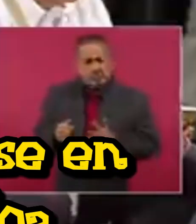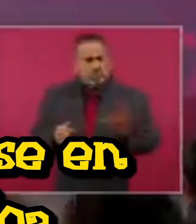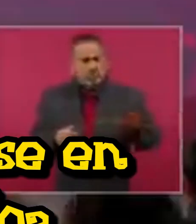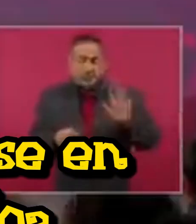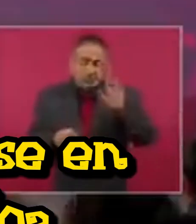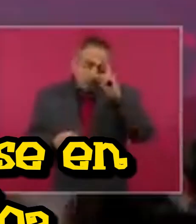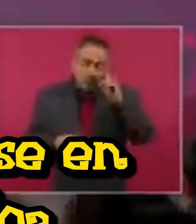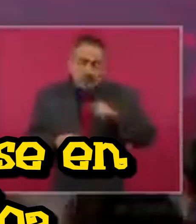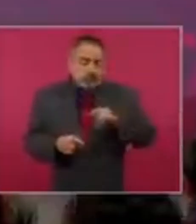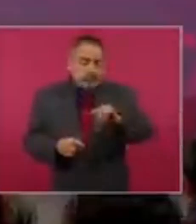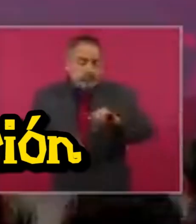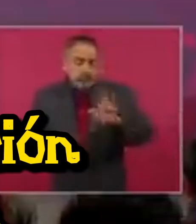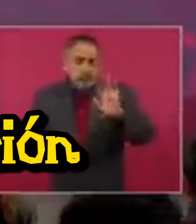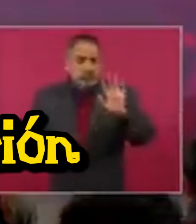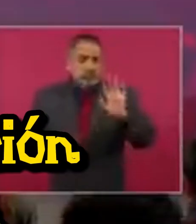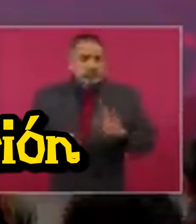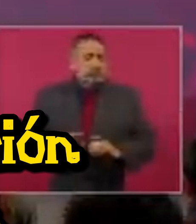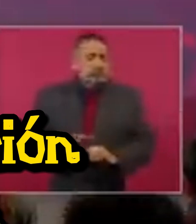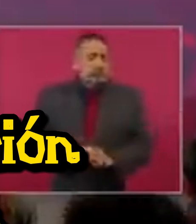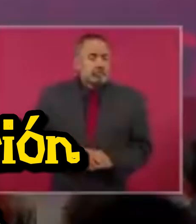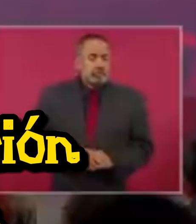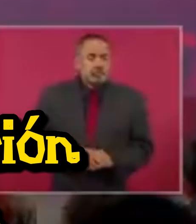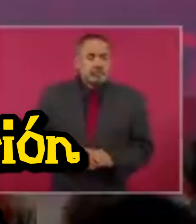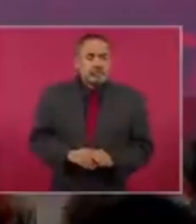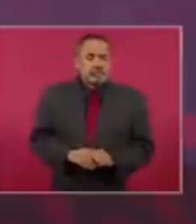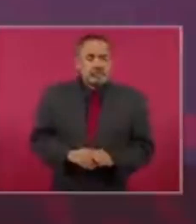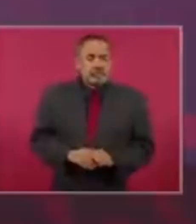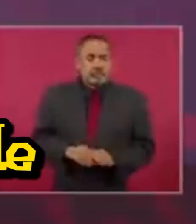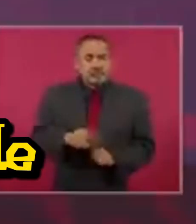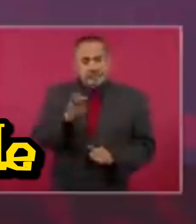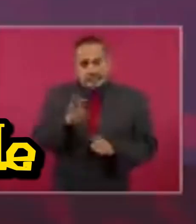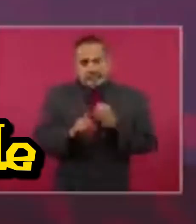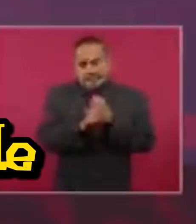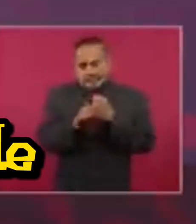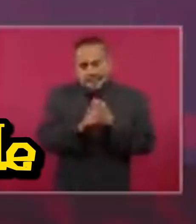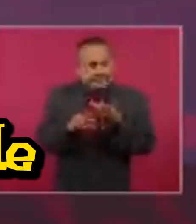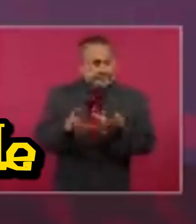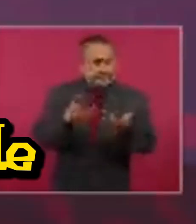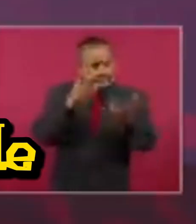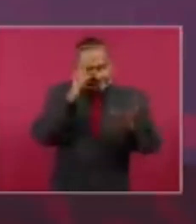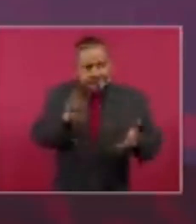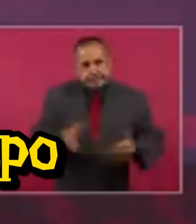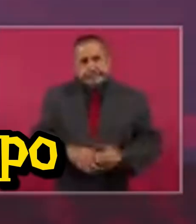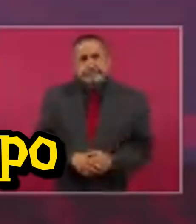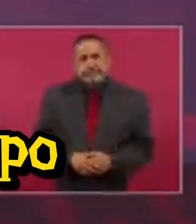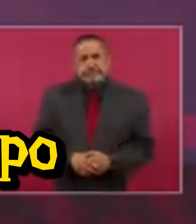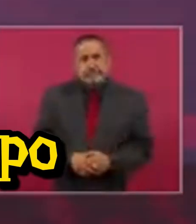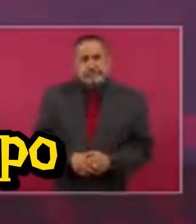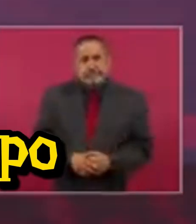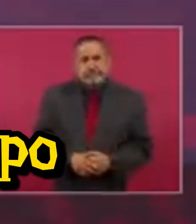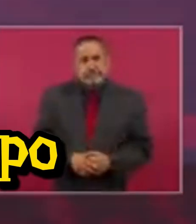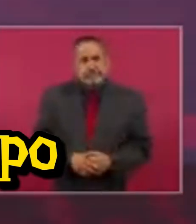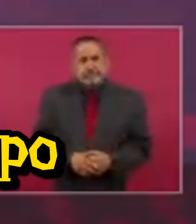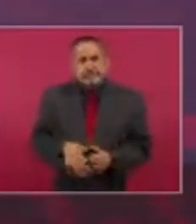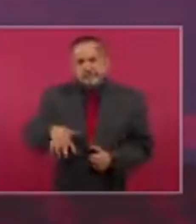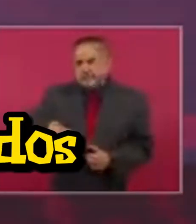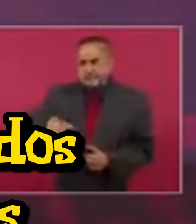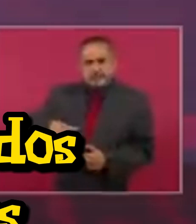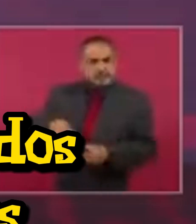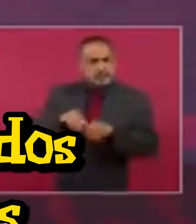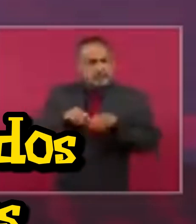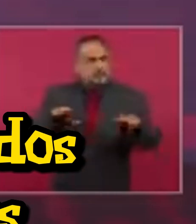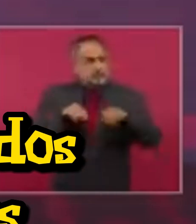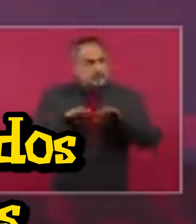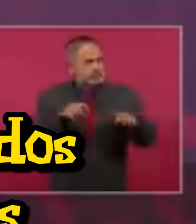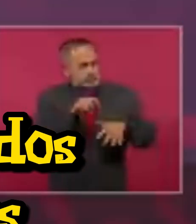infiltrarse en el cártel de Sinaloa. Esa noble organización que se dedica a la distribución de fentanilo. Los hijos del Chapo Guzmán, los